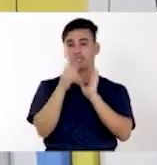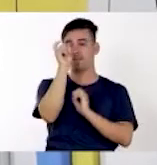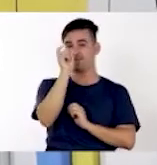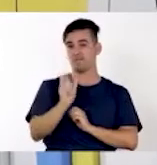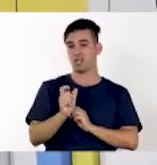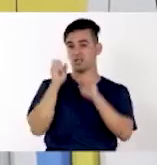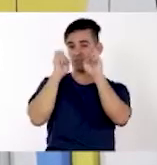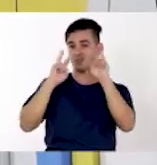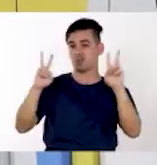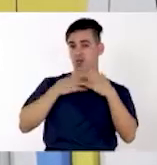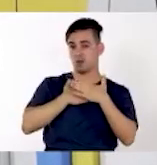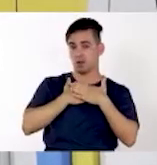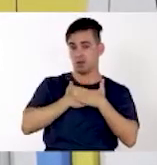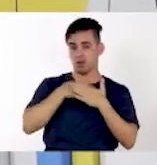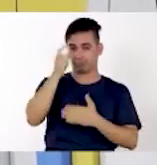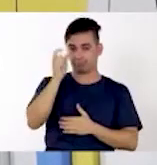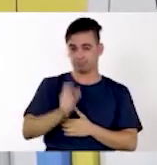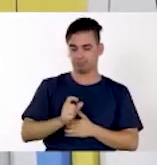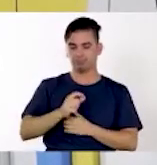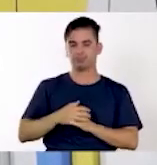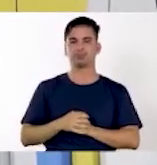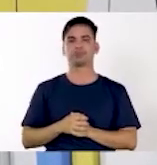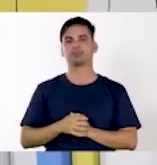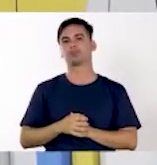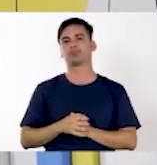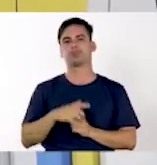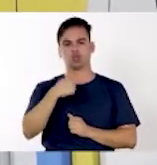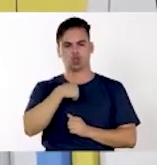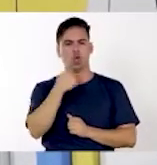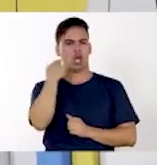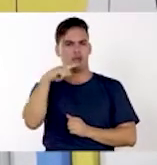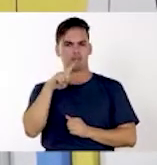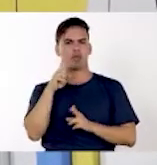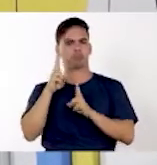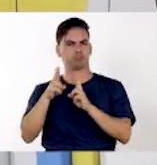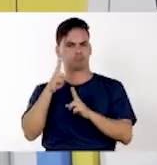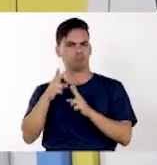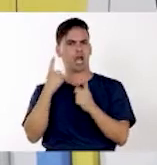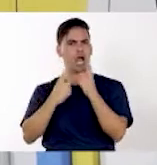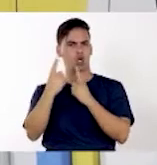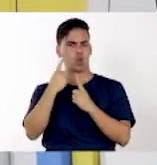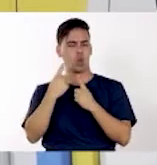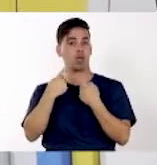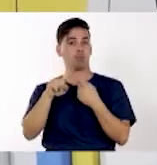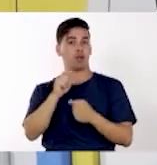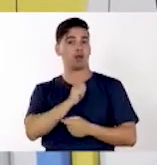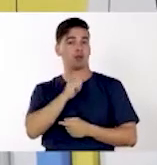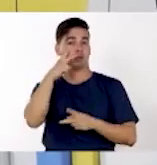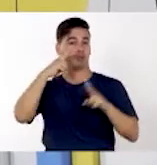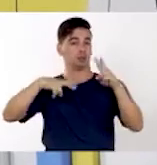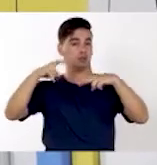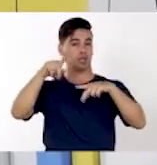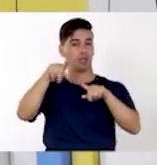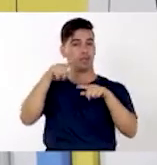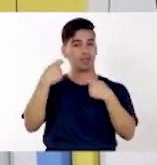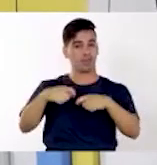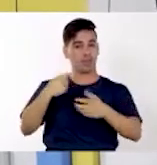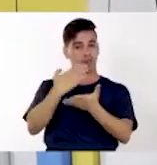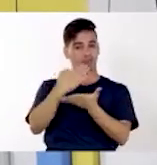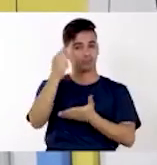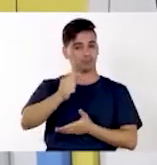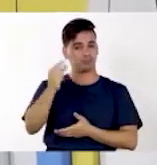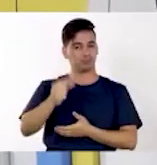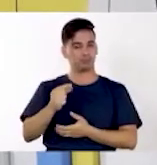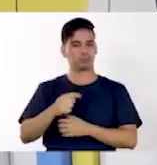traer también datos biográficos de él, pero quiero que ustedes también busquen y lo tengan en su libreta a ver